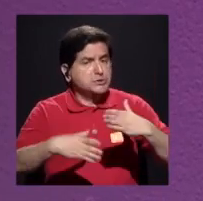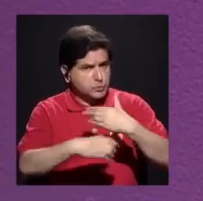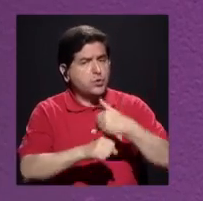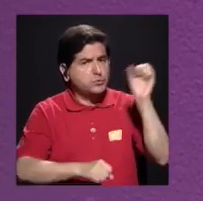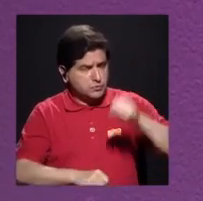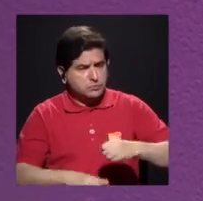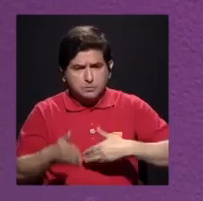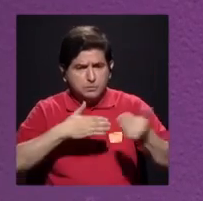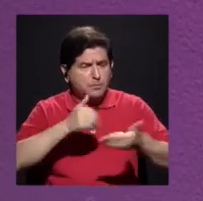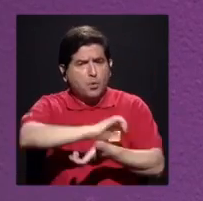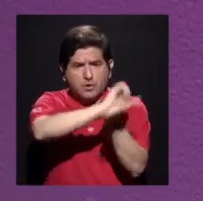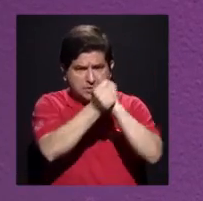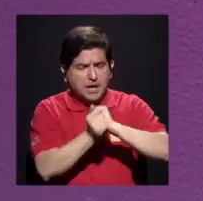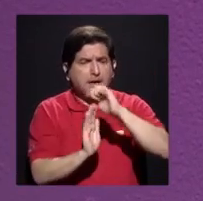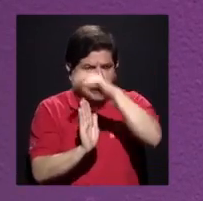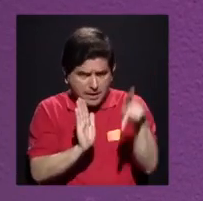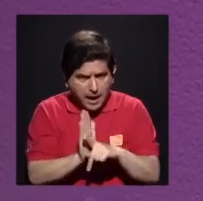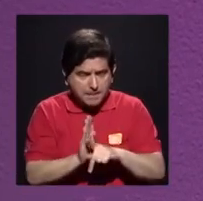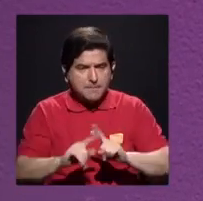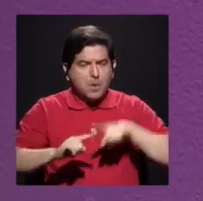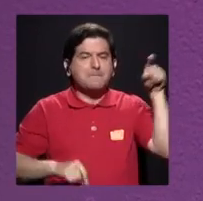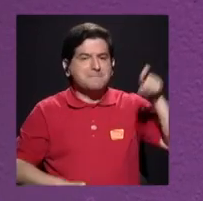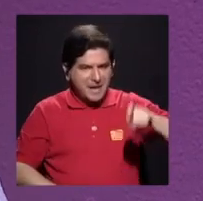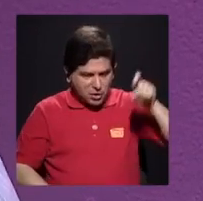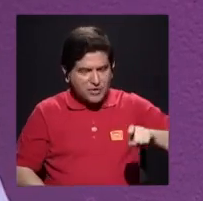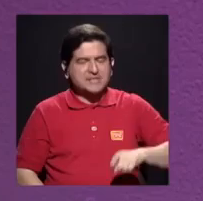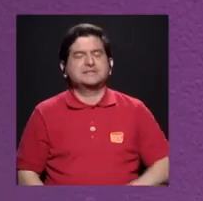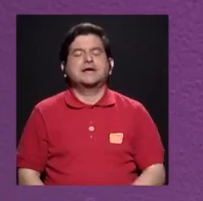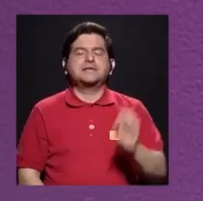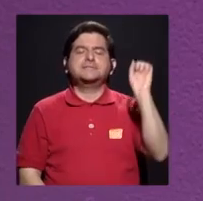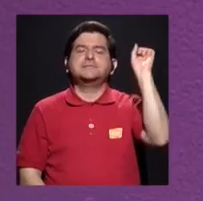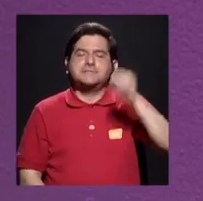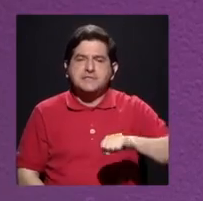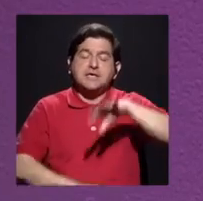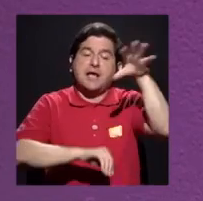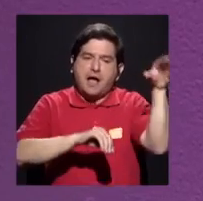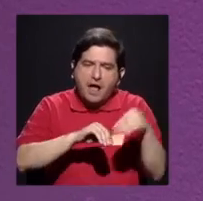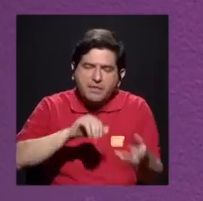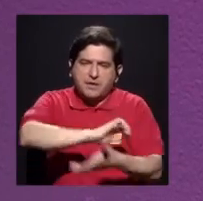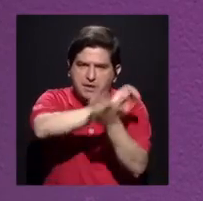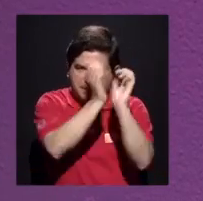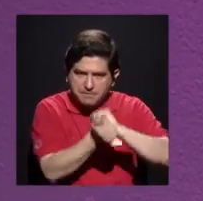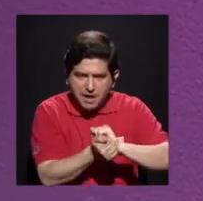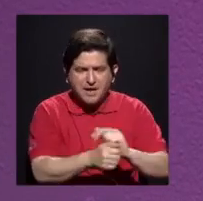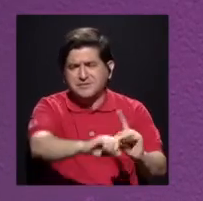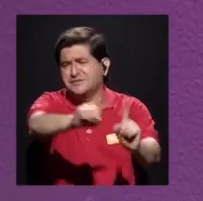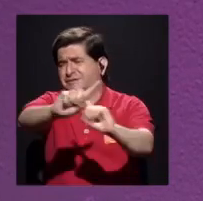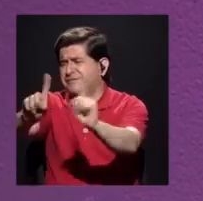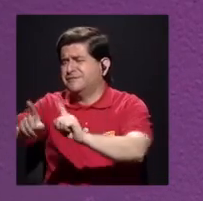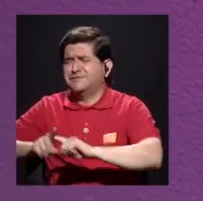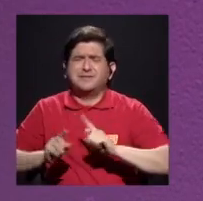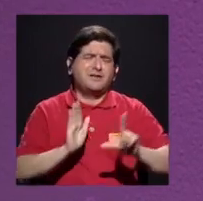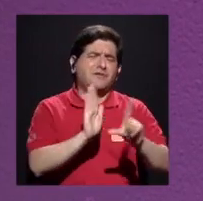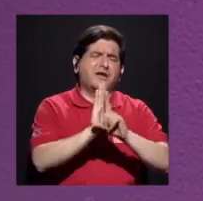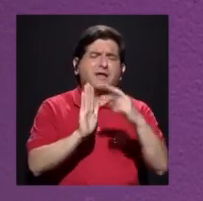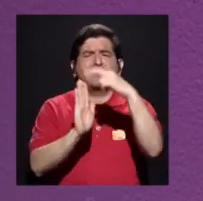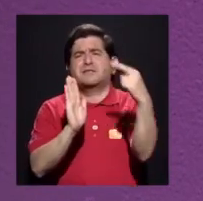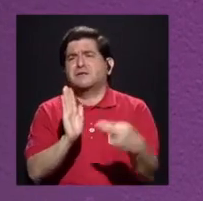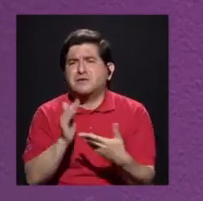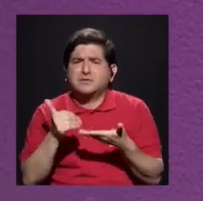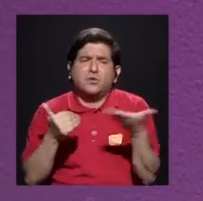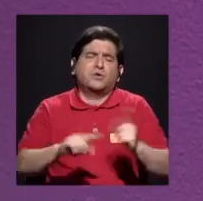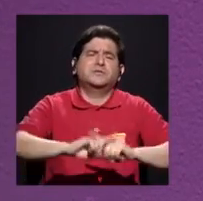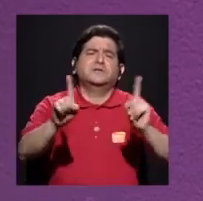aún sin la reforma constitucional pero la reforma constitucional es indispensable y además de la reforma hay infinidad de leyes de reglamentos de